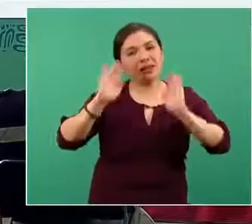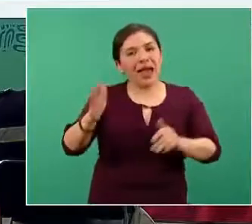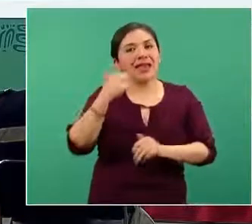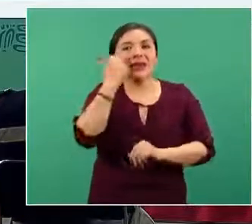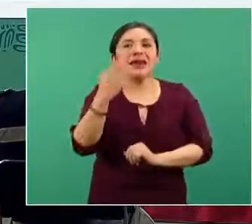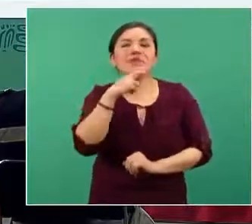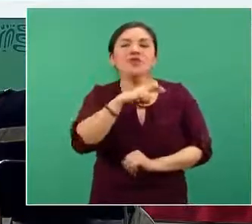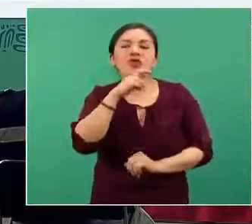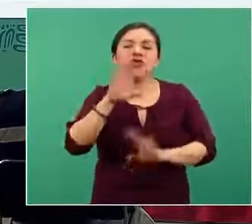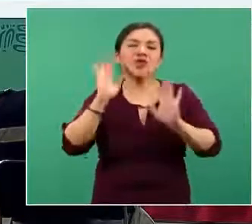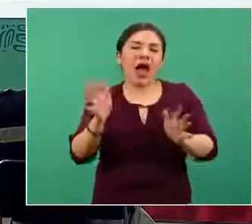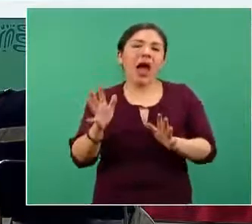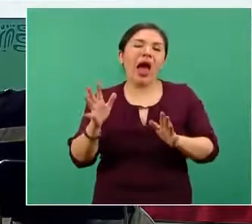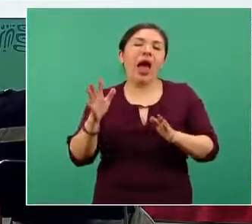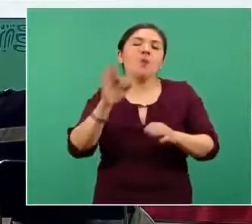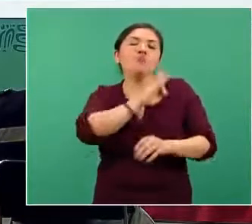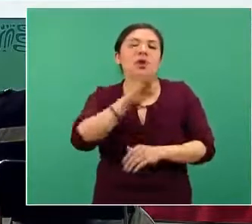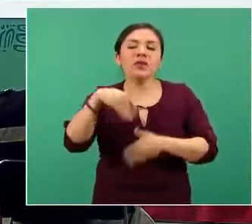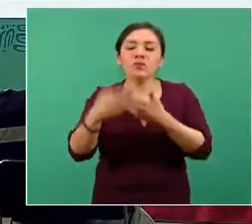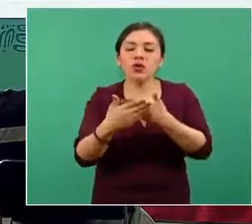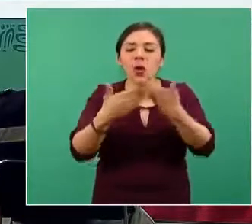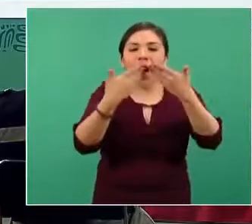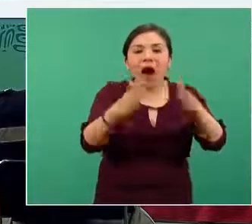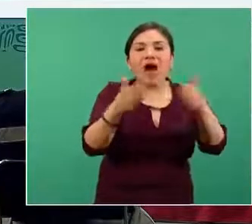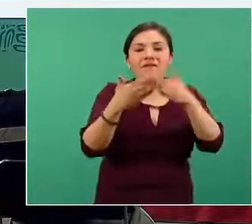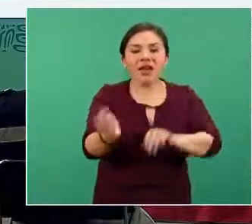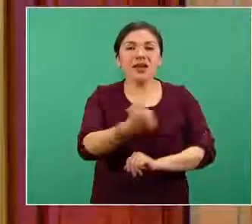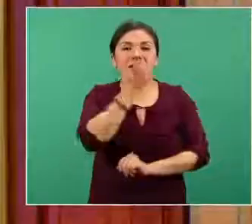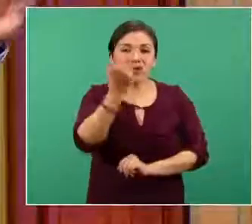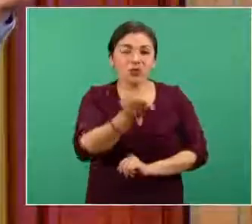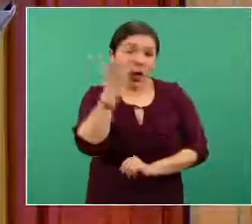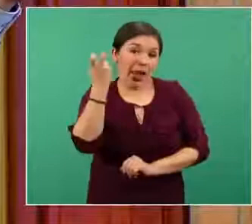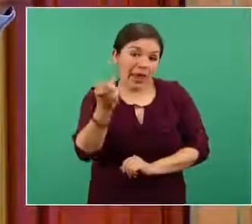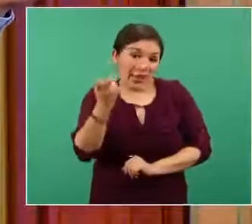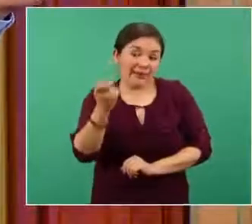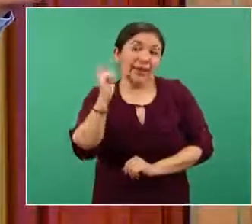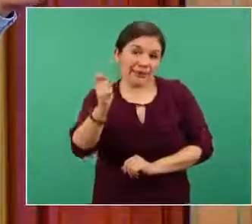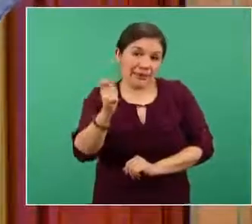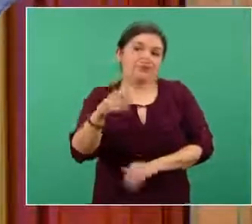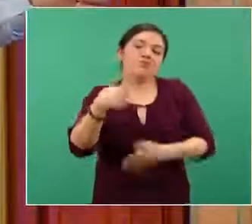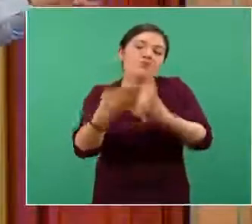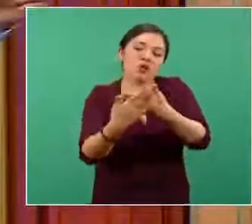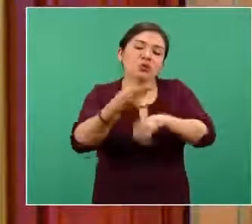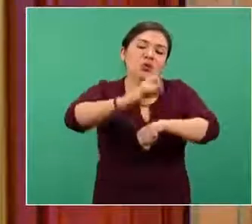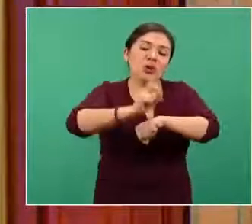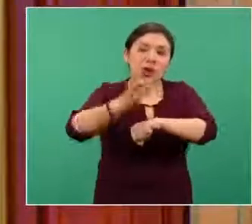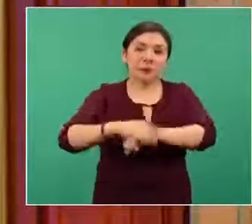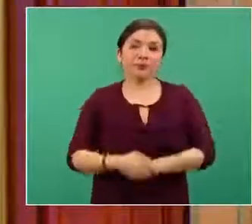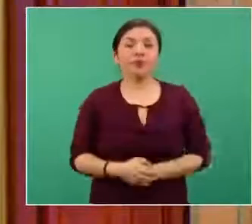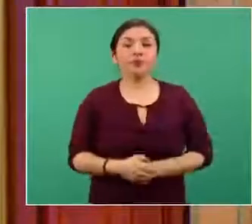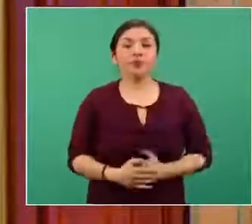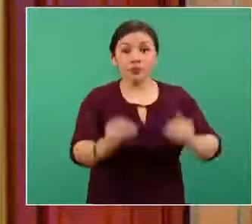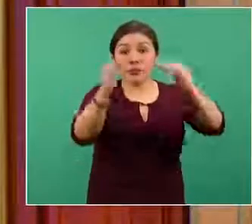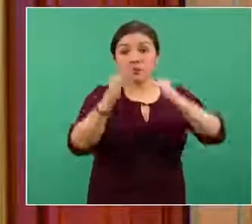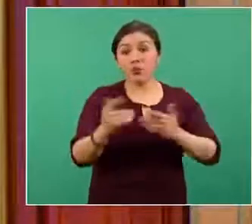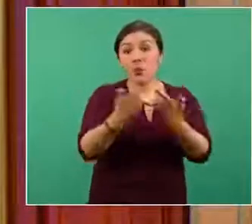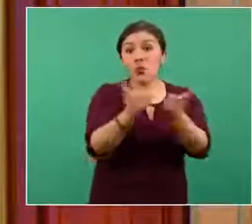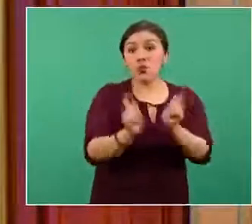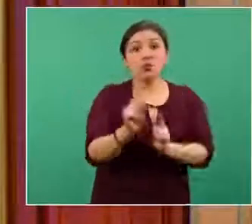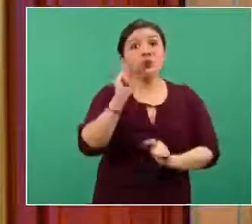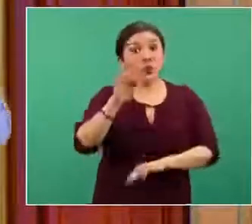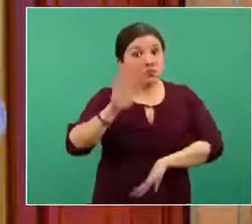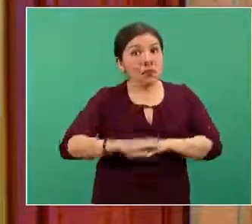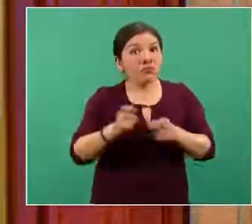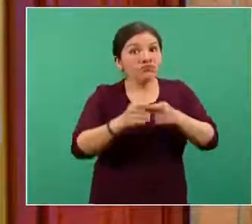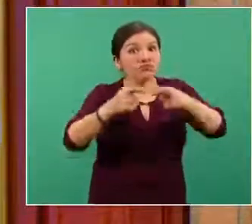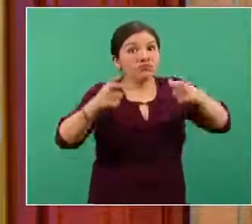tiene de la reactivación de las actividades, y esto se estará haciendo en siguientes días. El grupo que sí tiene incrementos